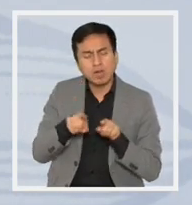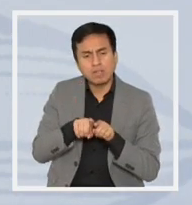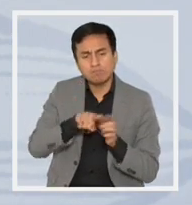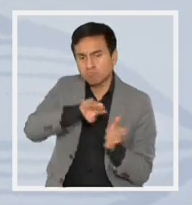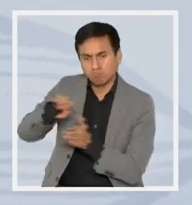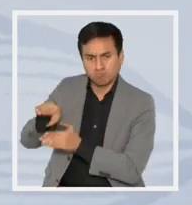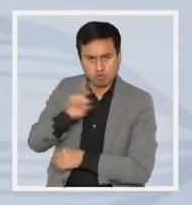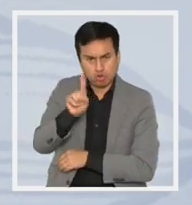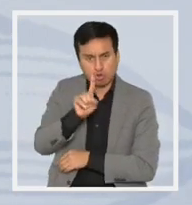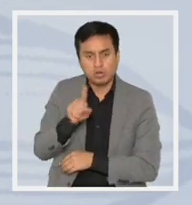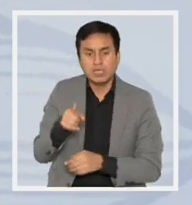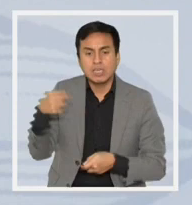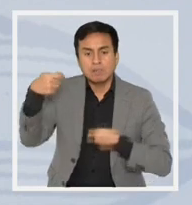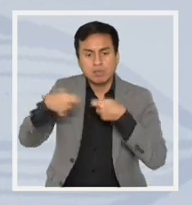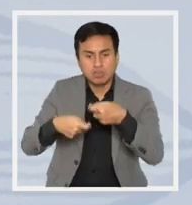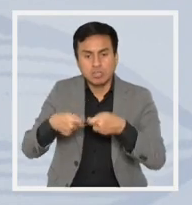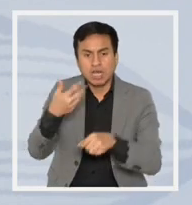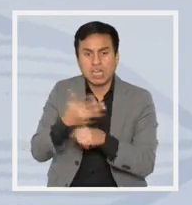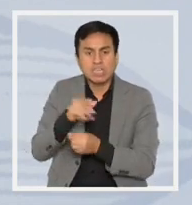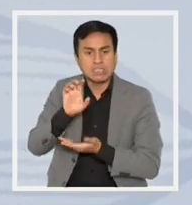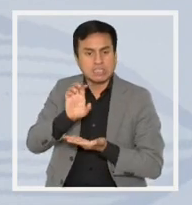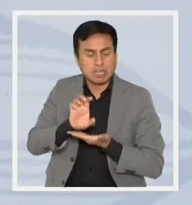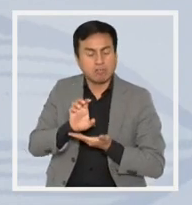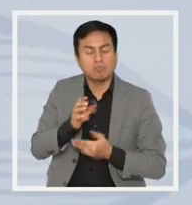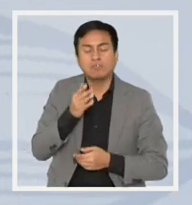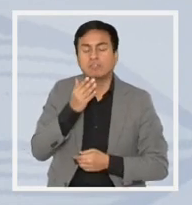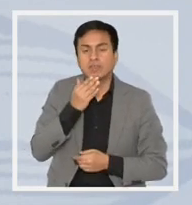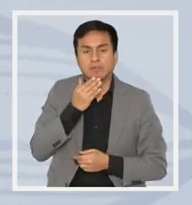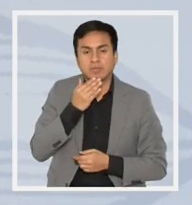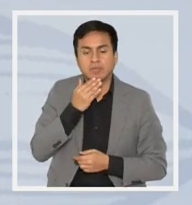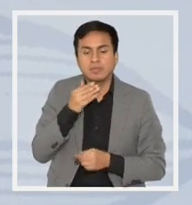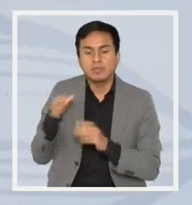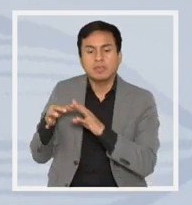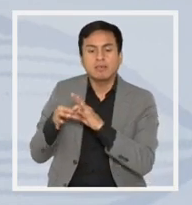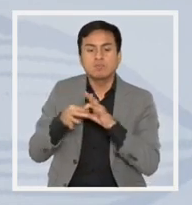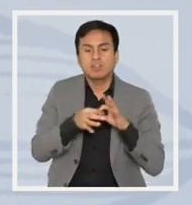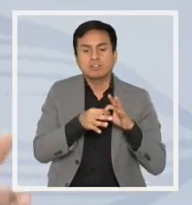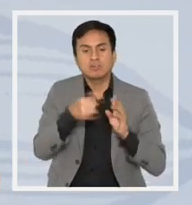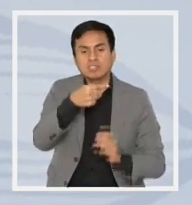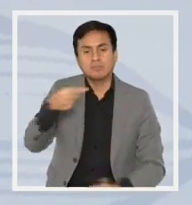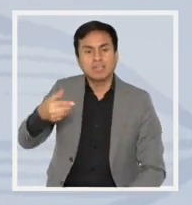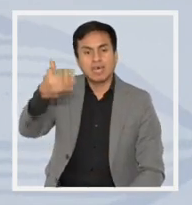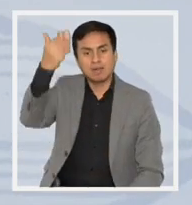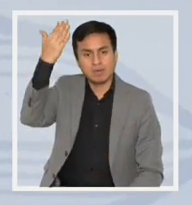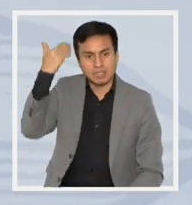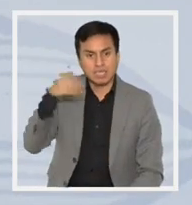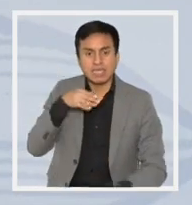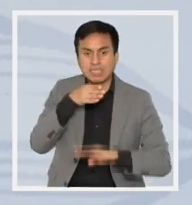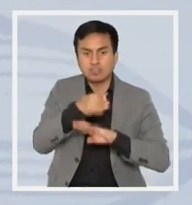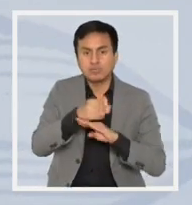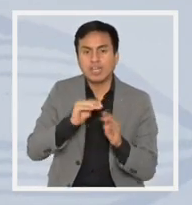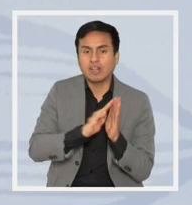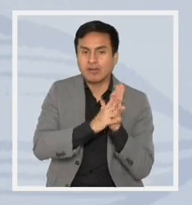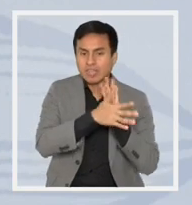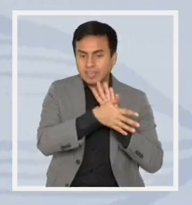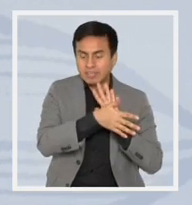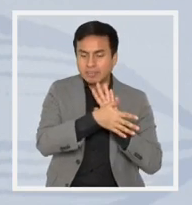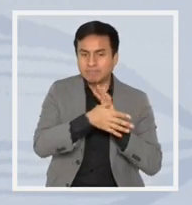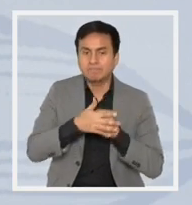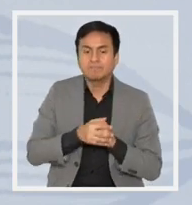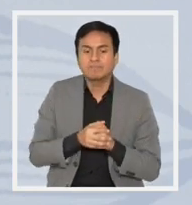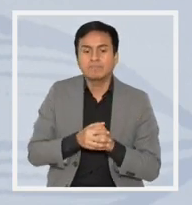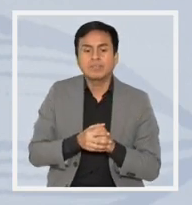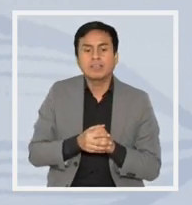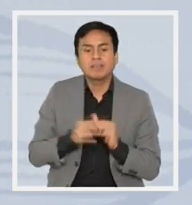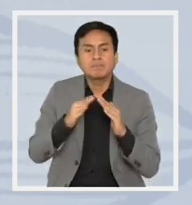lado, las inversiones y la presencia del Estado. Por eso, la semana pasada estuve en la Araucanía,